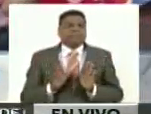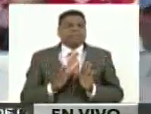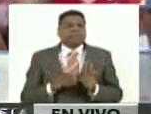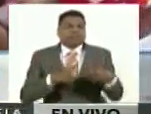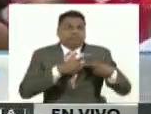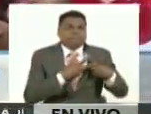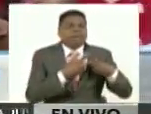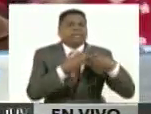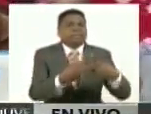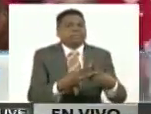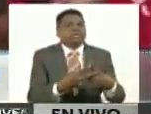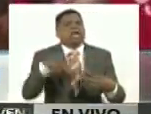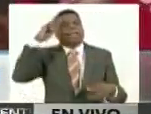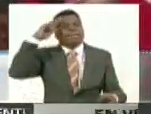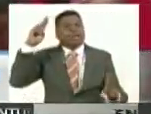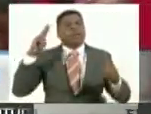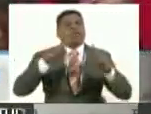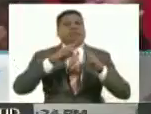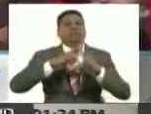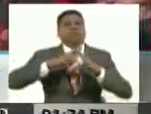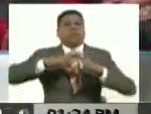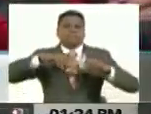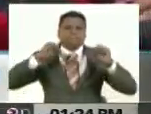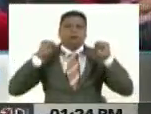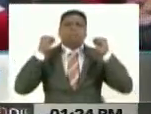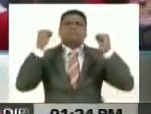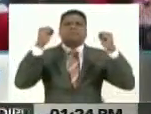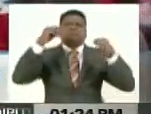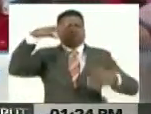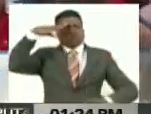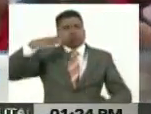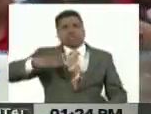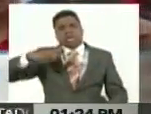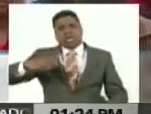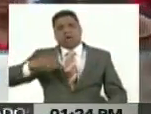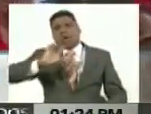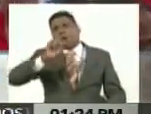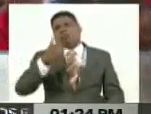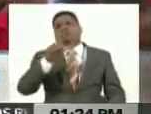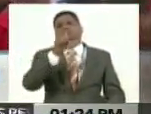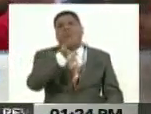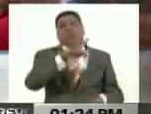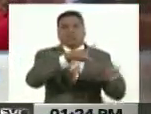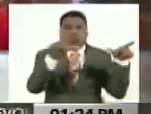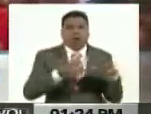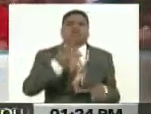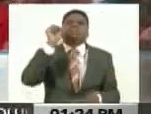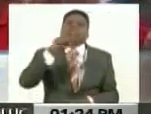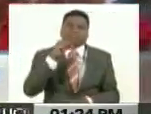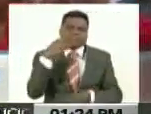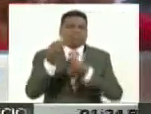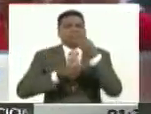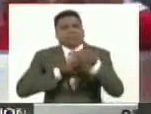reconoció a los valientes soldados que en otros lugares sí habían logrado hacerlo.